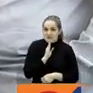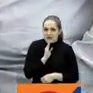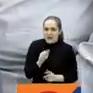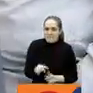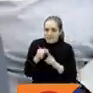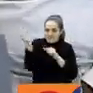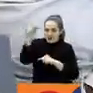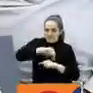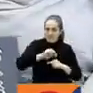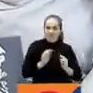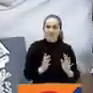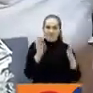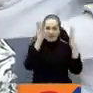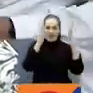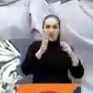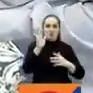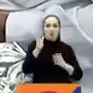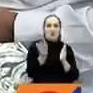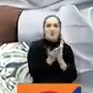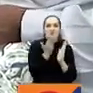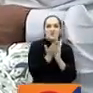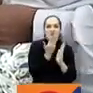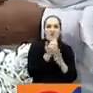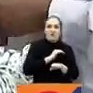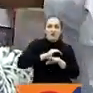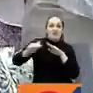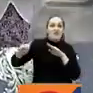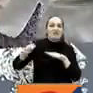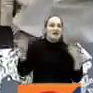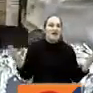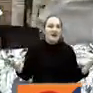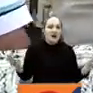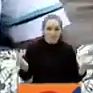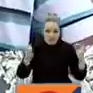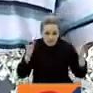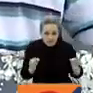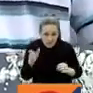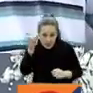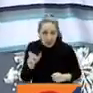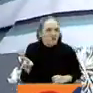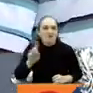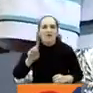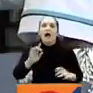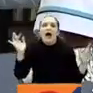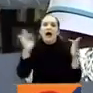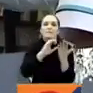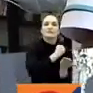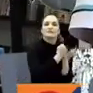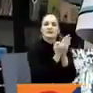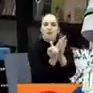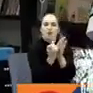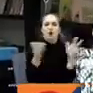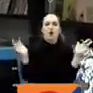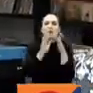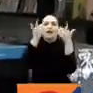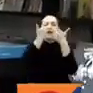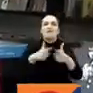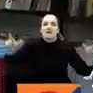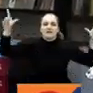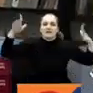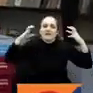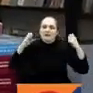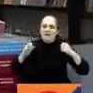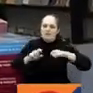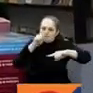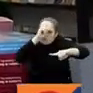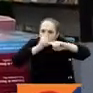Feria Internacional del Libro, es La Libertad. Una invitada de honor para reconciliarnos, puntos de encuentro y diálogos para poder seguir adelante. Por